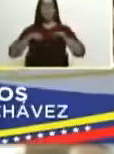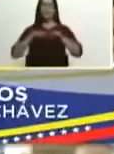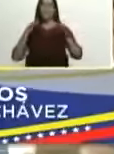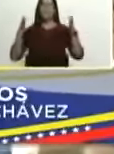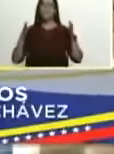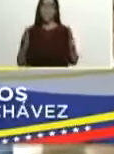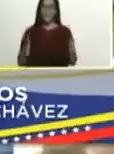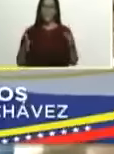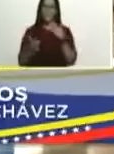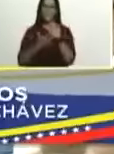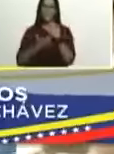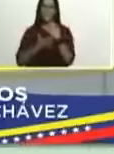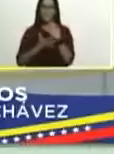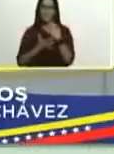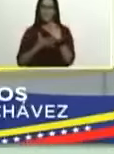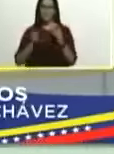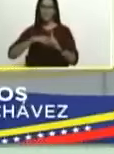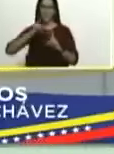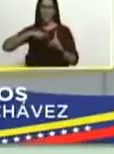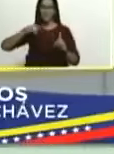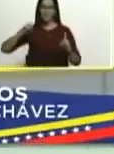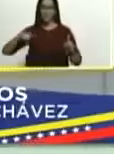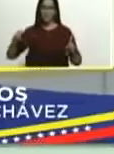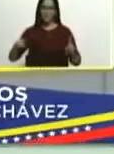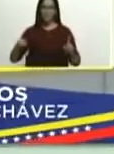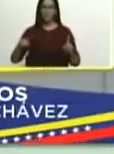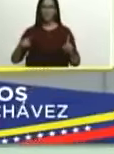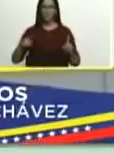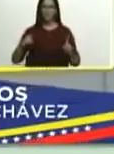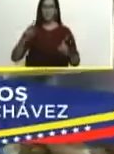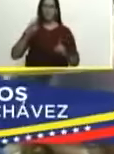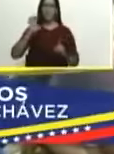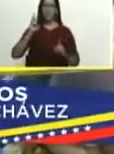Las mesas técnicas de electricidad, Reverol,